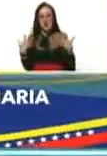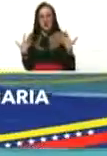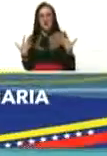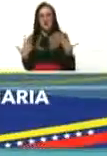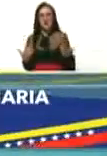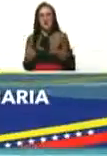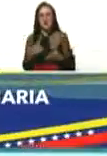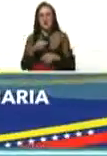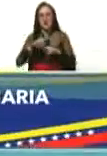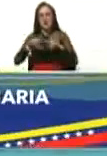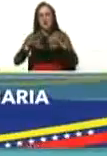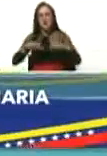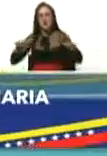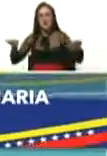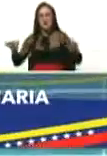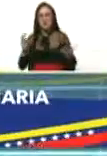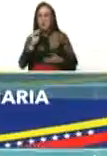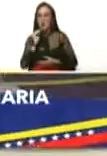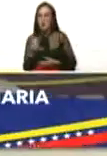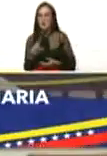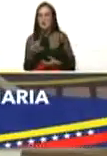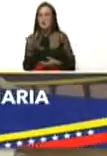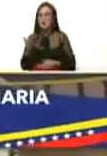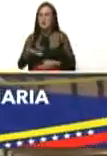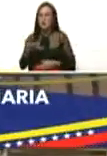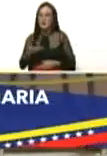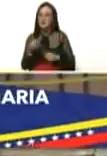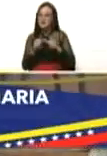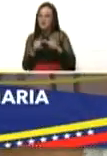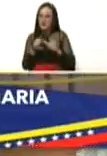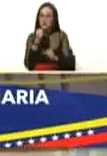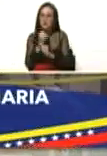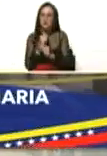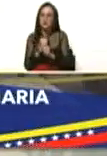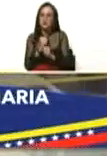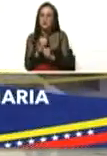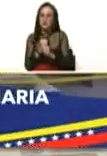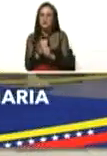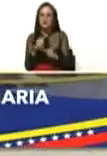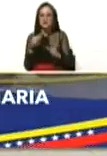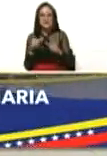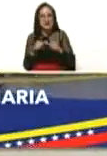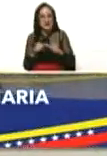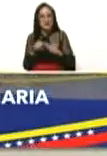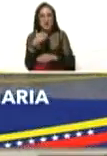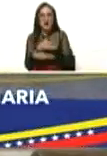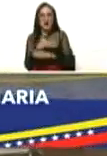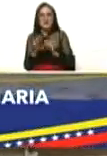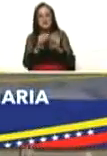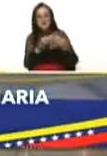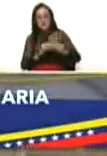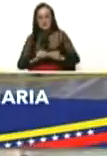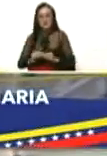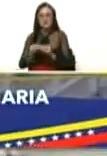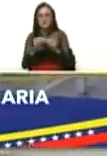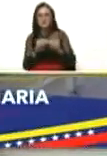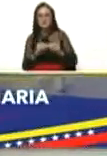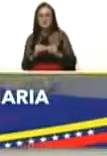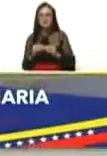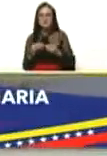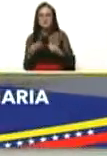nuestra muchachada. Es importante resaltar que seguimos trabajando, seguimos en la calle, recuperando,